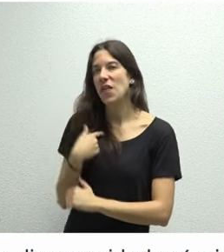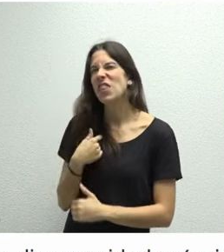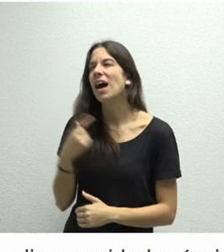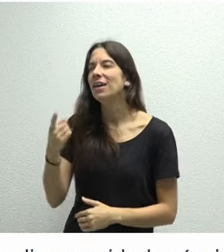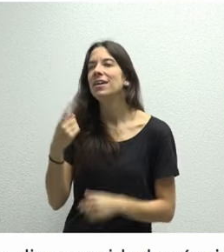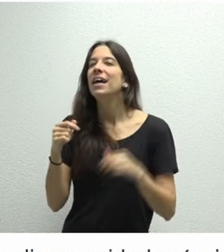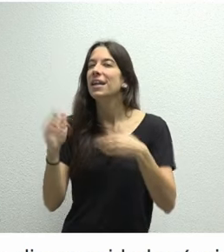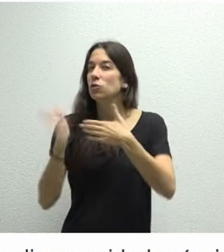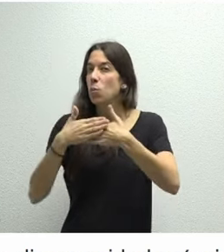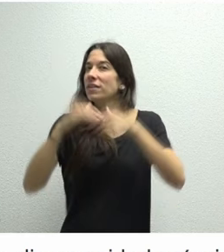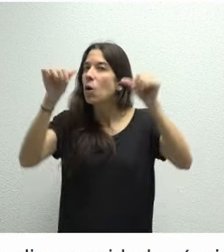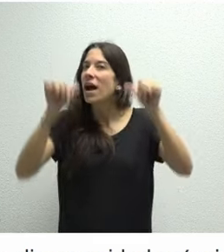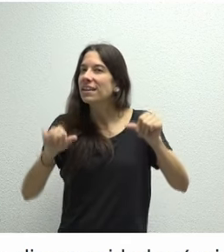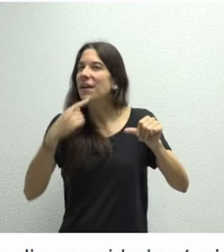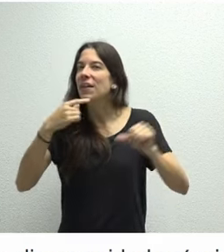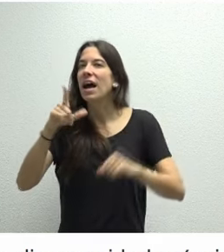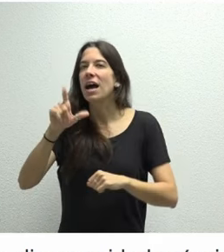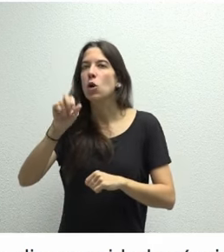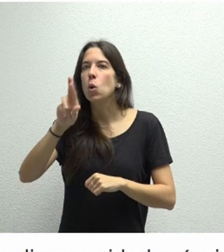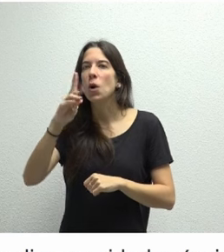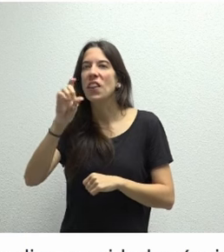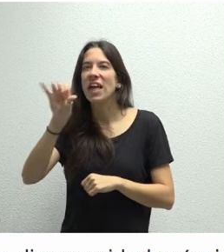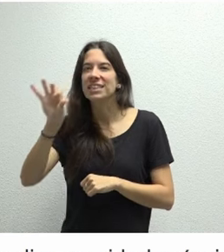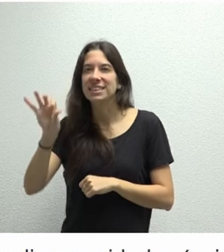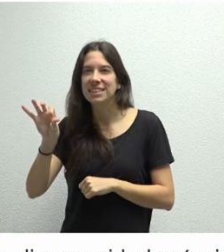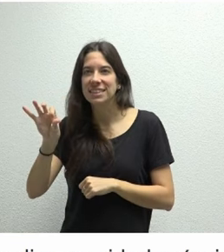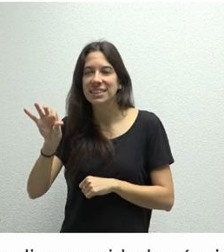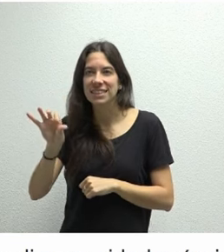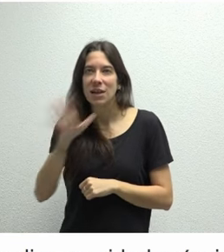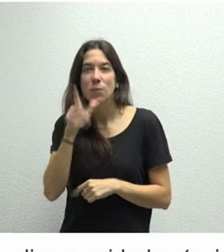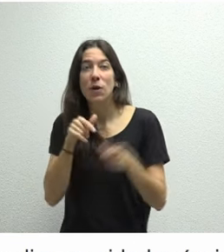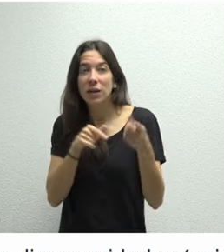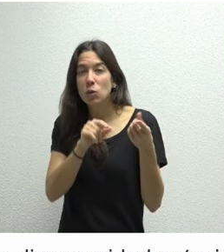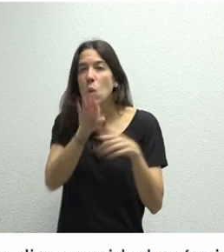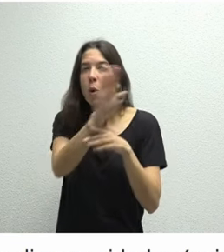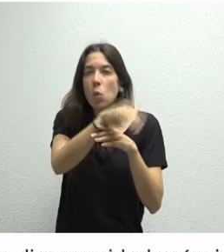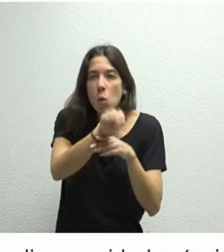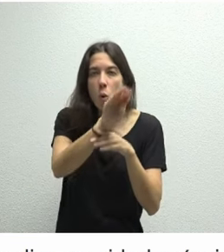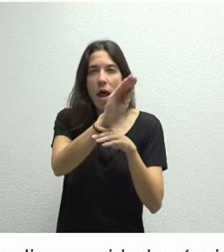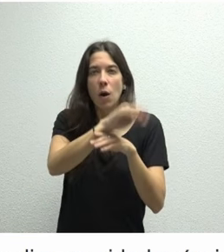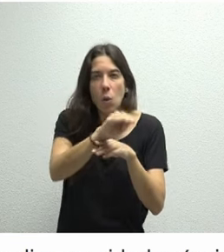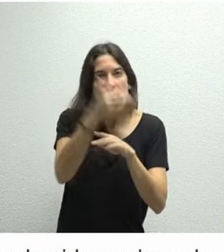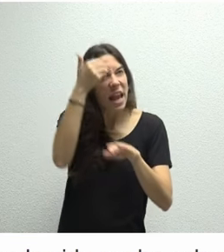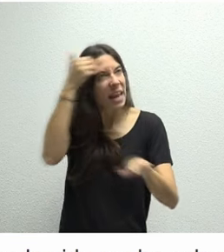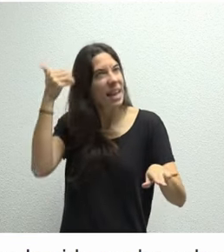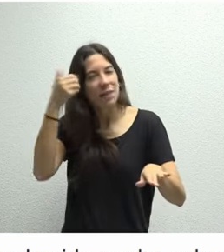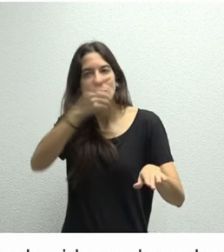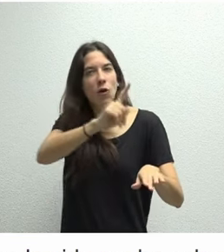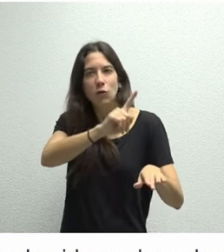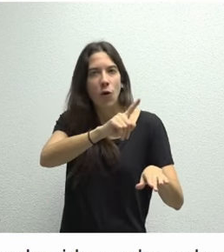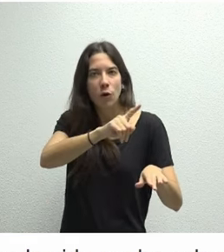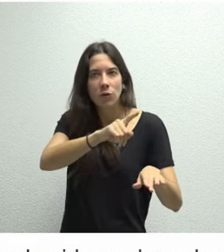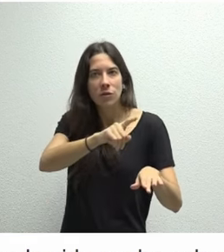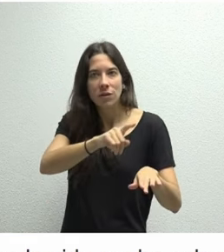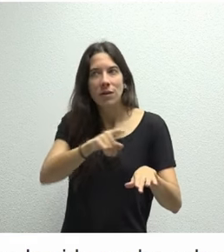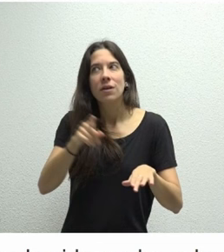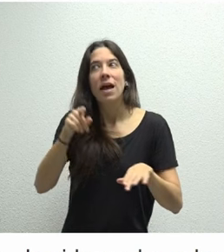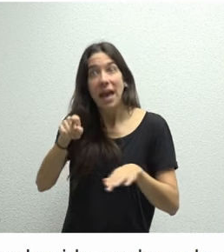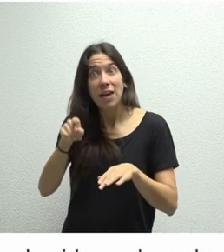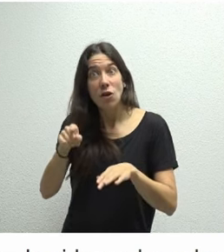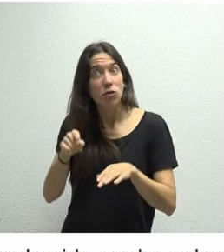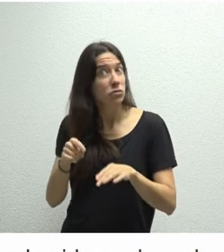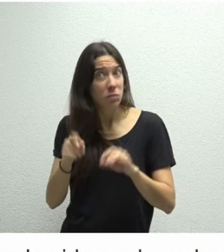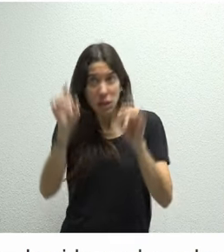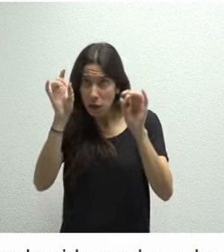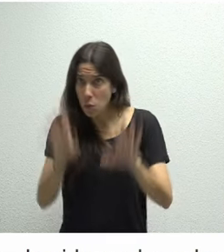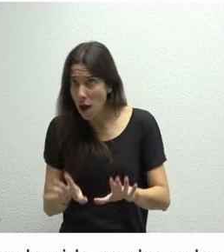cartel en tu puerta que ponga Lourdes porque no vas a curar el retraso mental salen Exactamente igual los